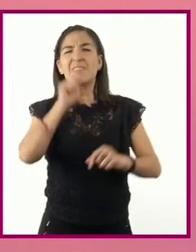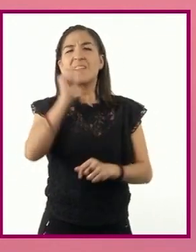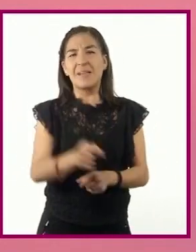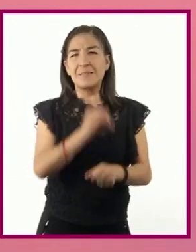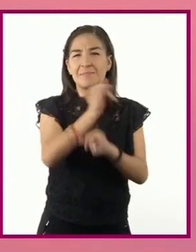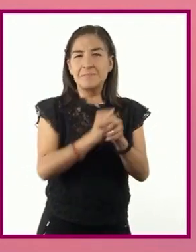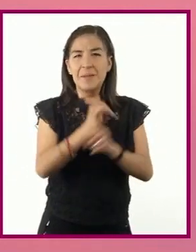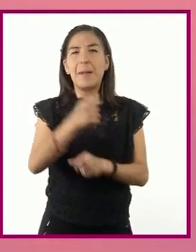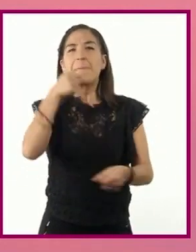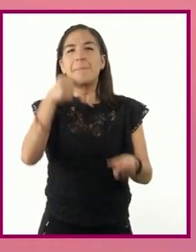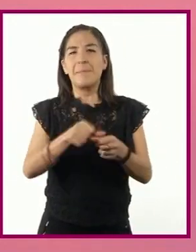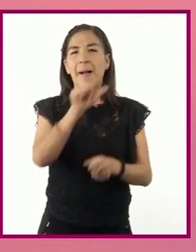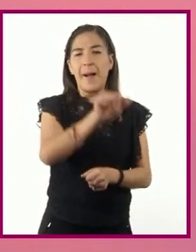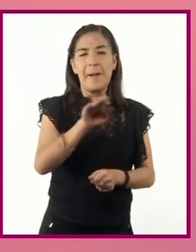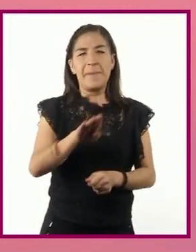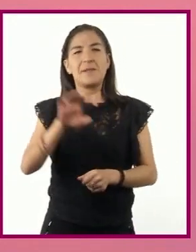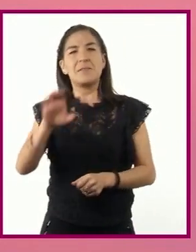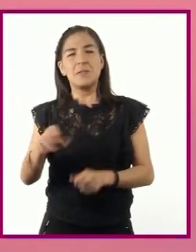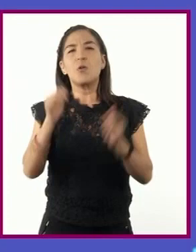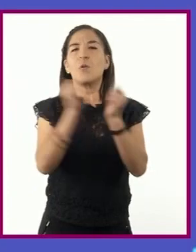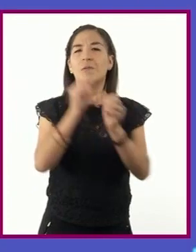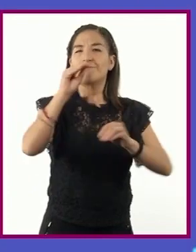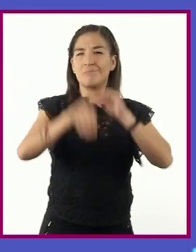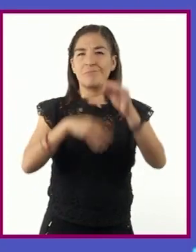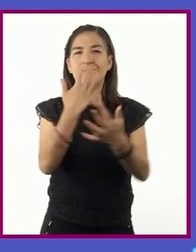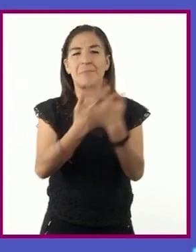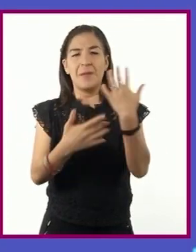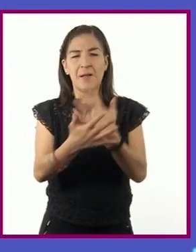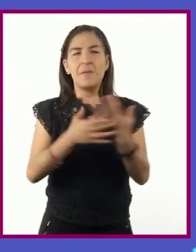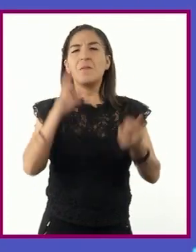exploración de los alfabetos con el arte plástico.